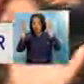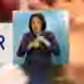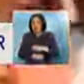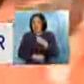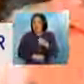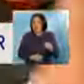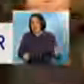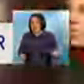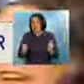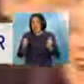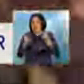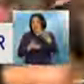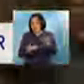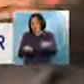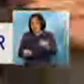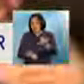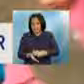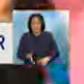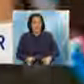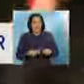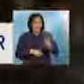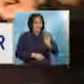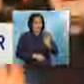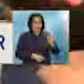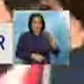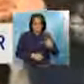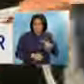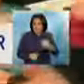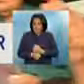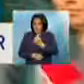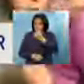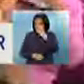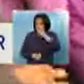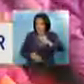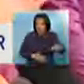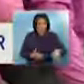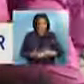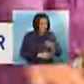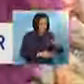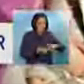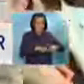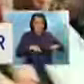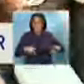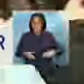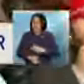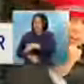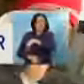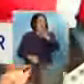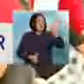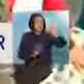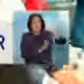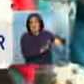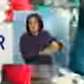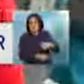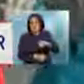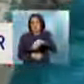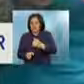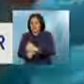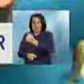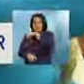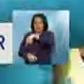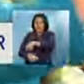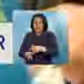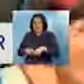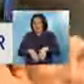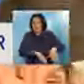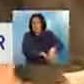esa es la fiesta que se vive acá en la tribuna número 42 y la que ha ganado a todas, ha destronado todas las tribunas que puedan estar en